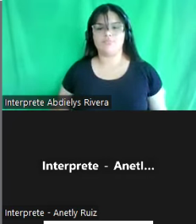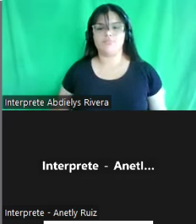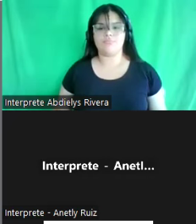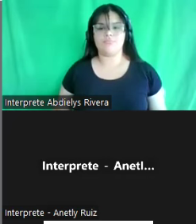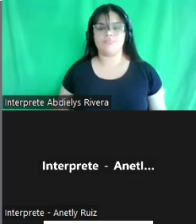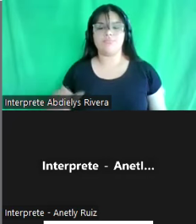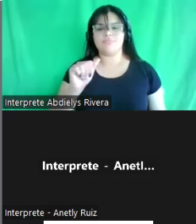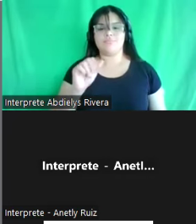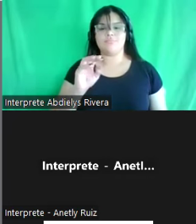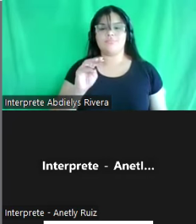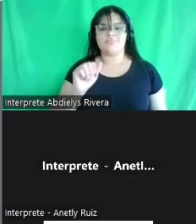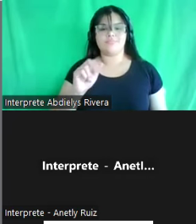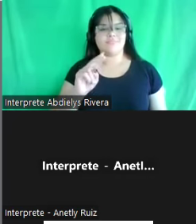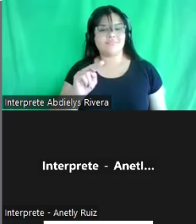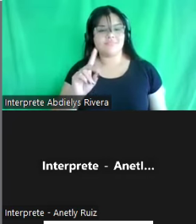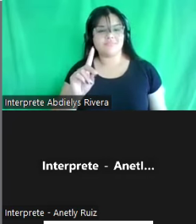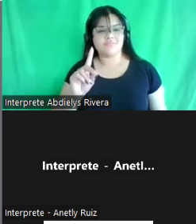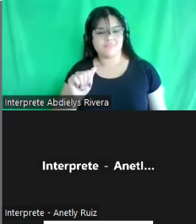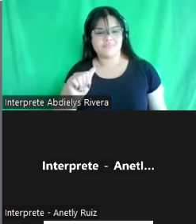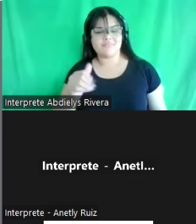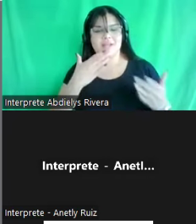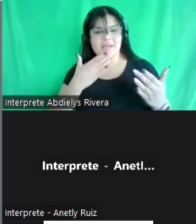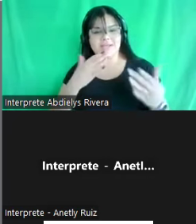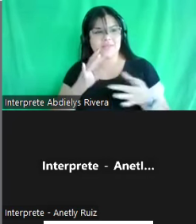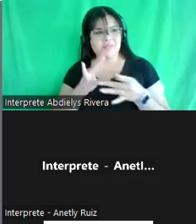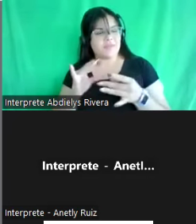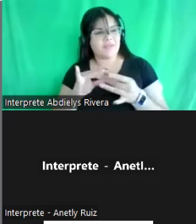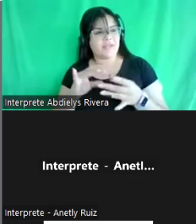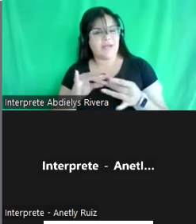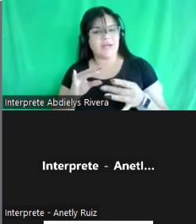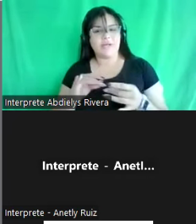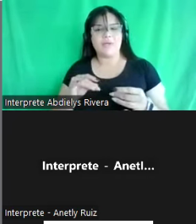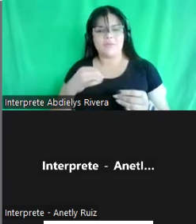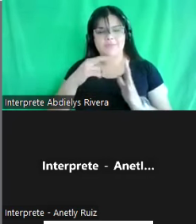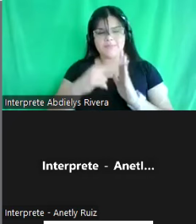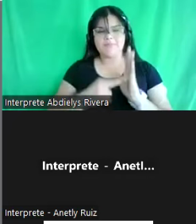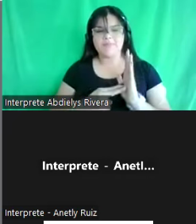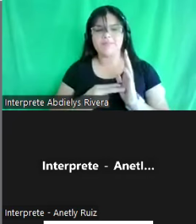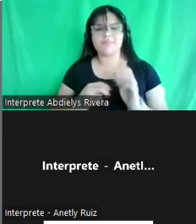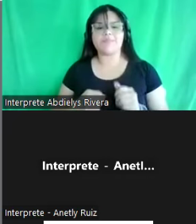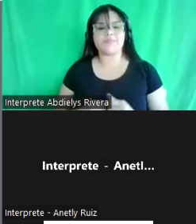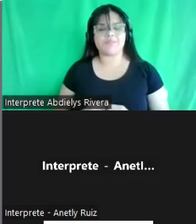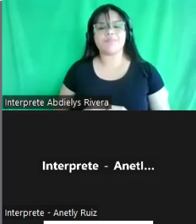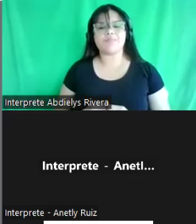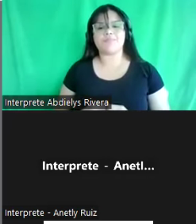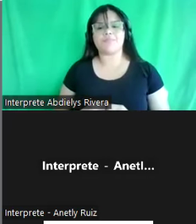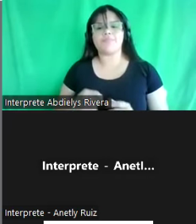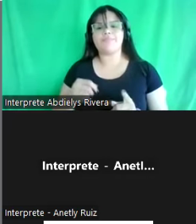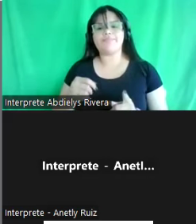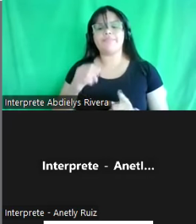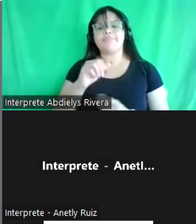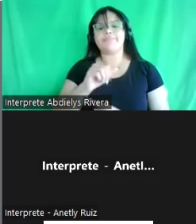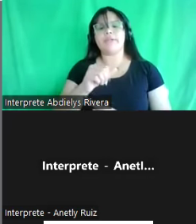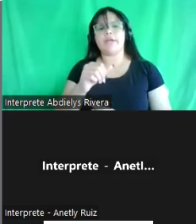Amanda, gracias por el comentario. Voy a leerlo para el beneficio de los que aún están conectados. Amanda nos comparte que ayer incluso